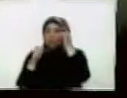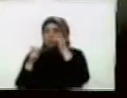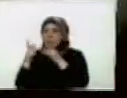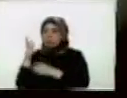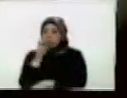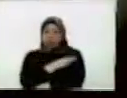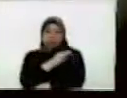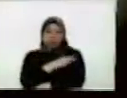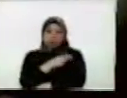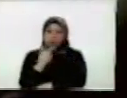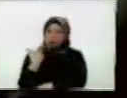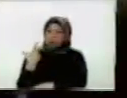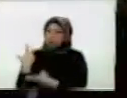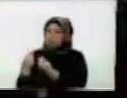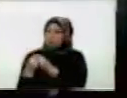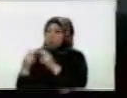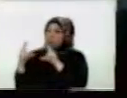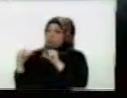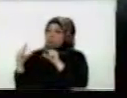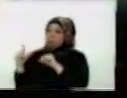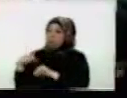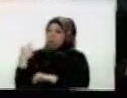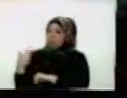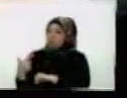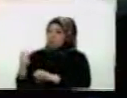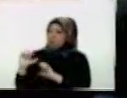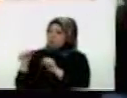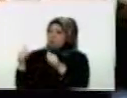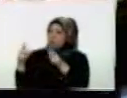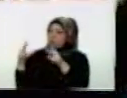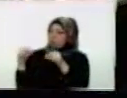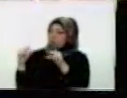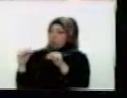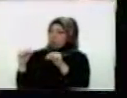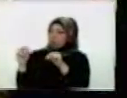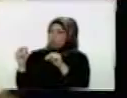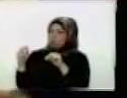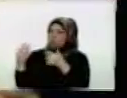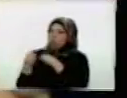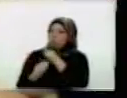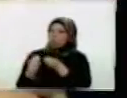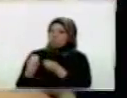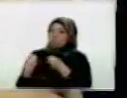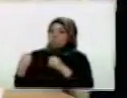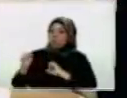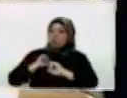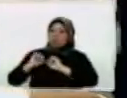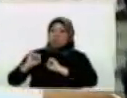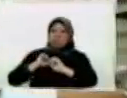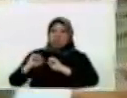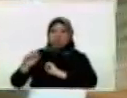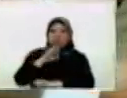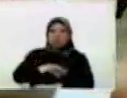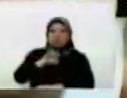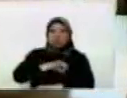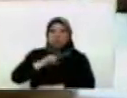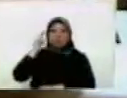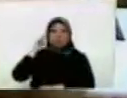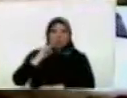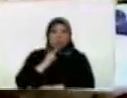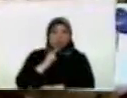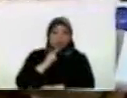fue. Al día siguiente nos reunimos y comenzamos pues a integrarnos a este movimiento bolivariano.